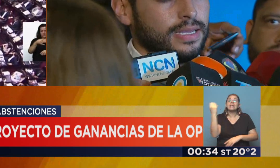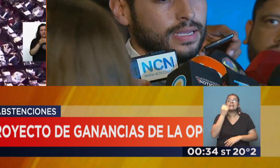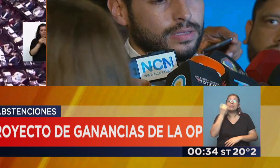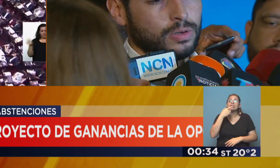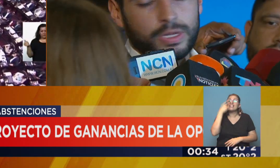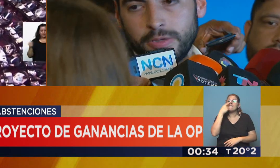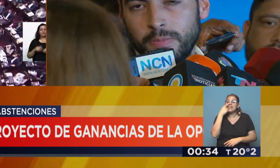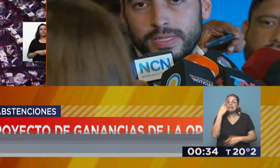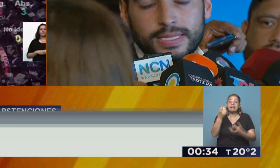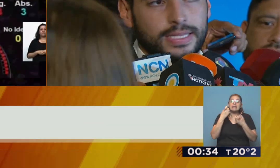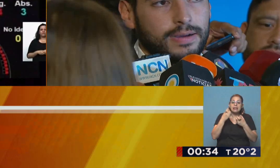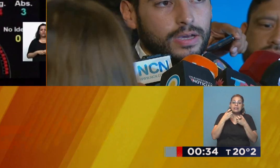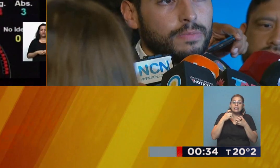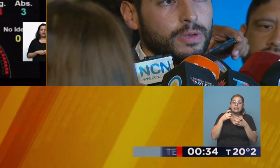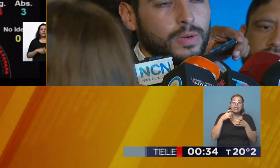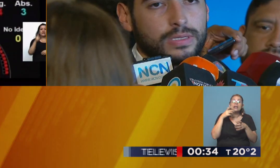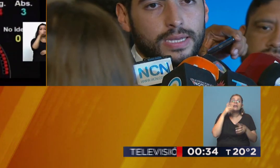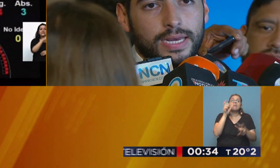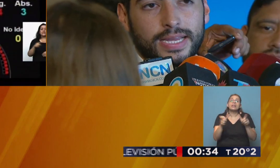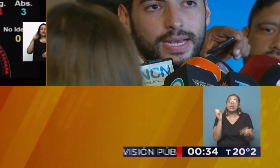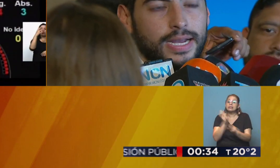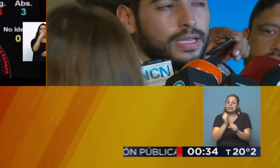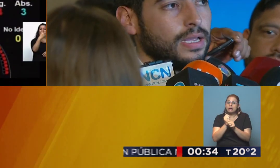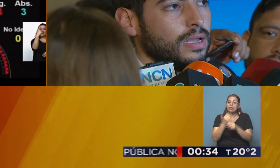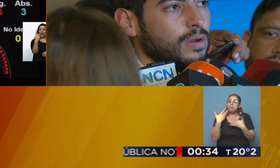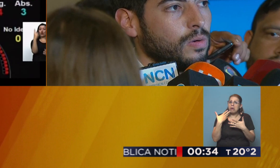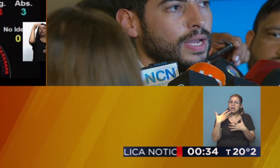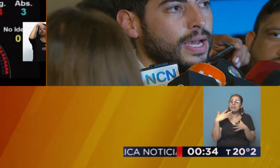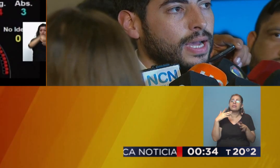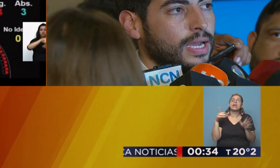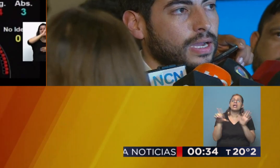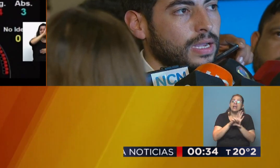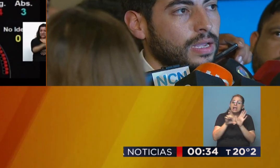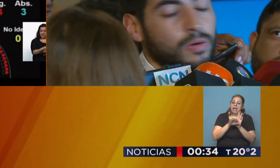de un colectivo importante de trabajadores, pudimos legislar